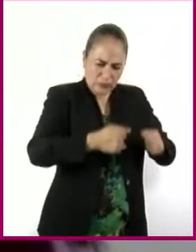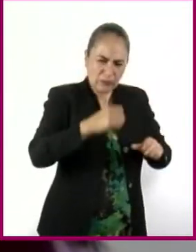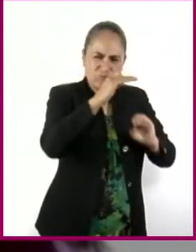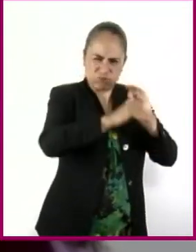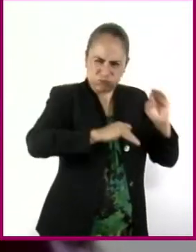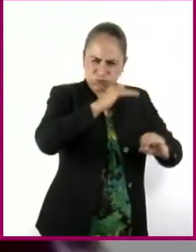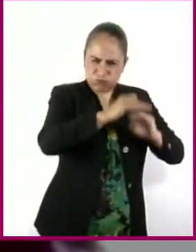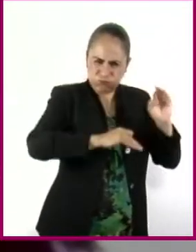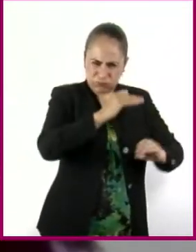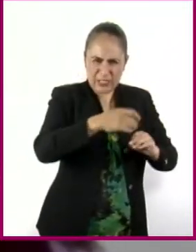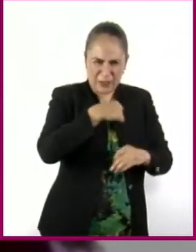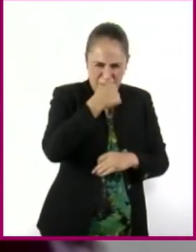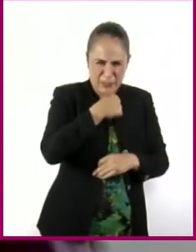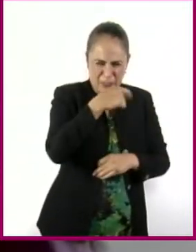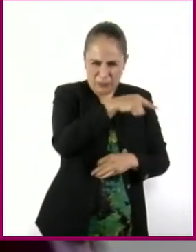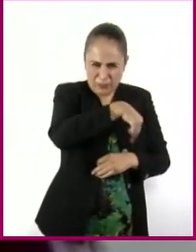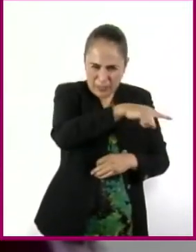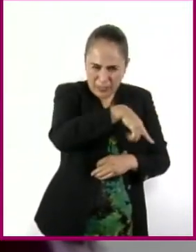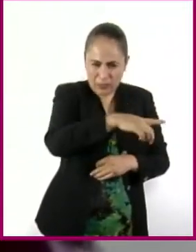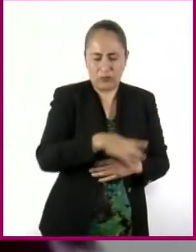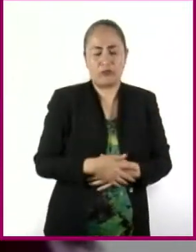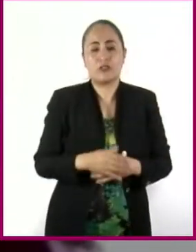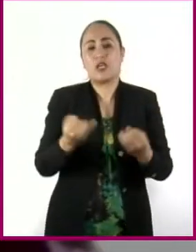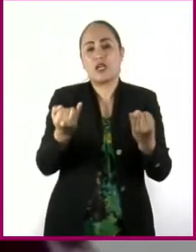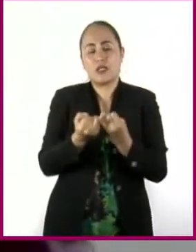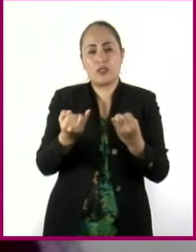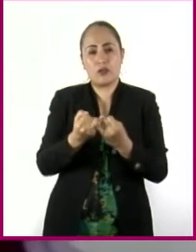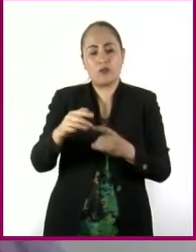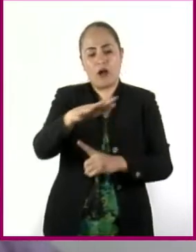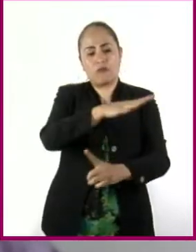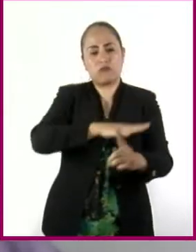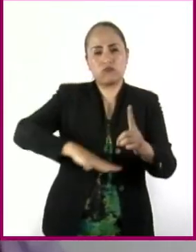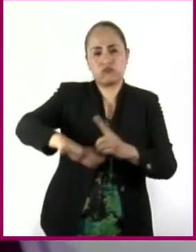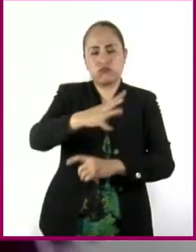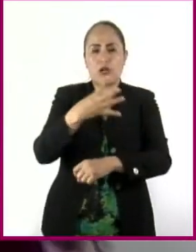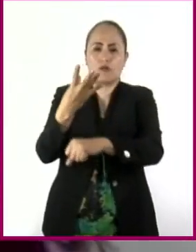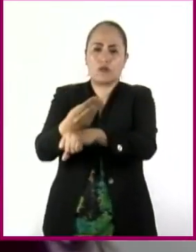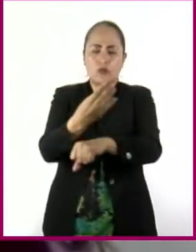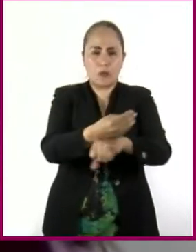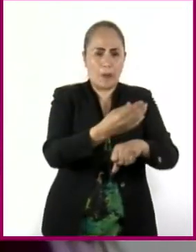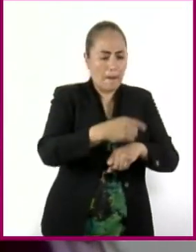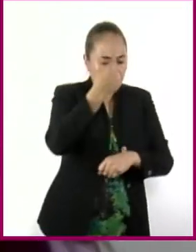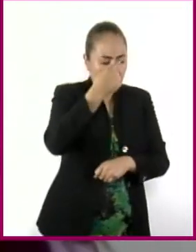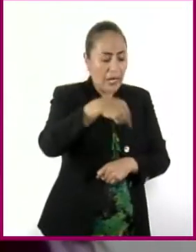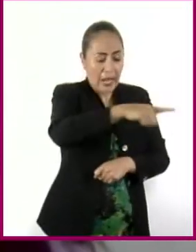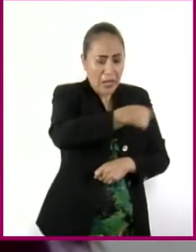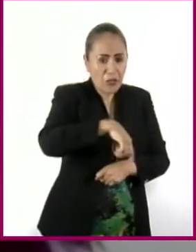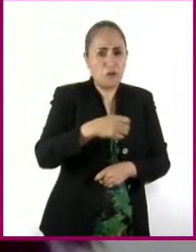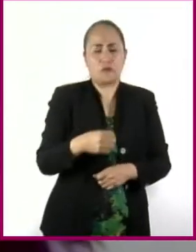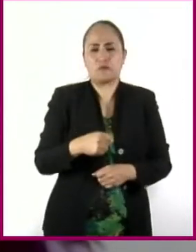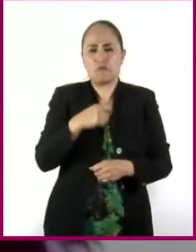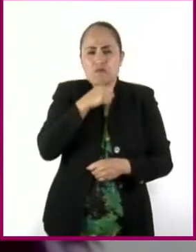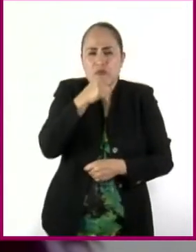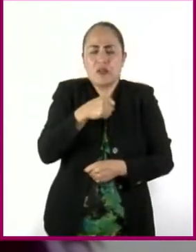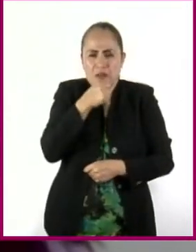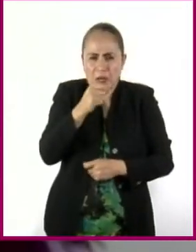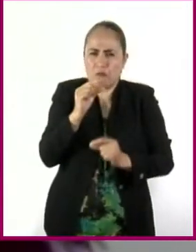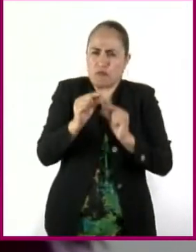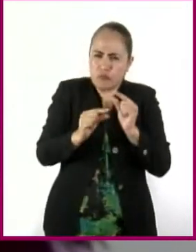de generar condiciones favorables para un proceso de envejecimiento, generar